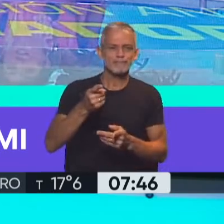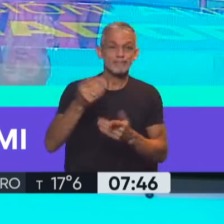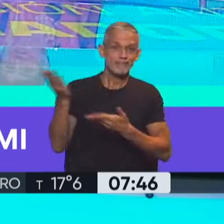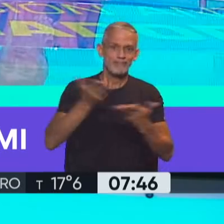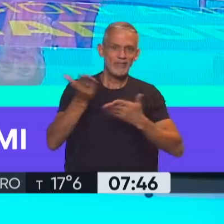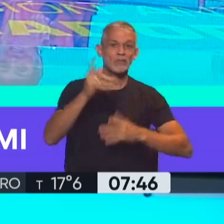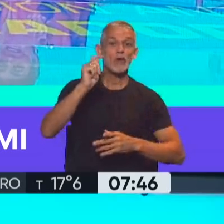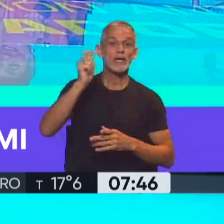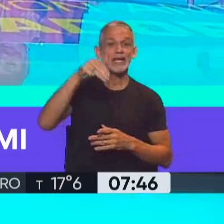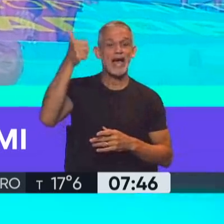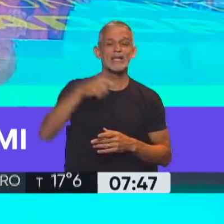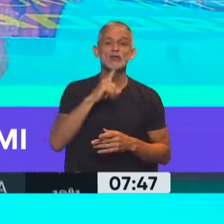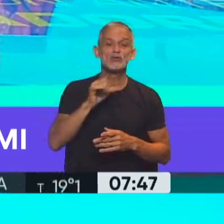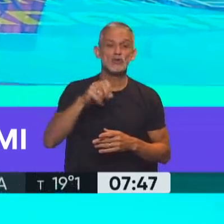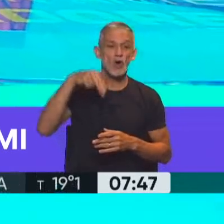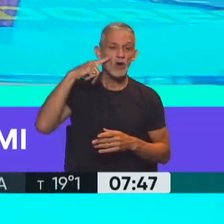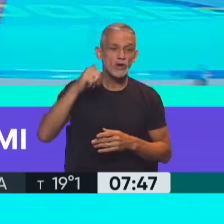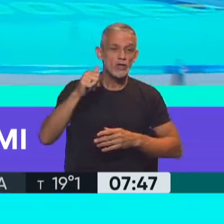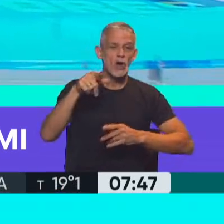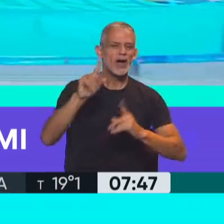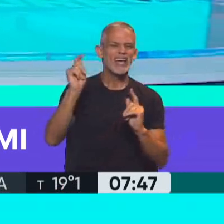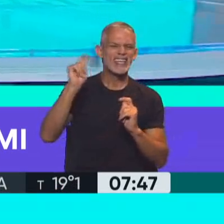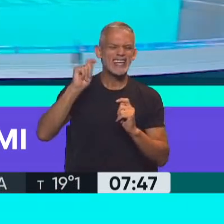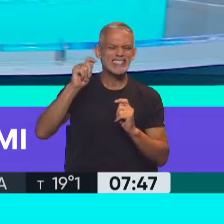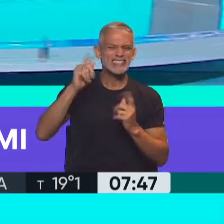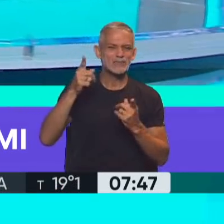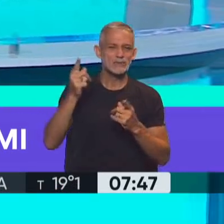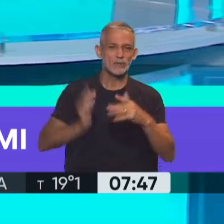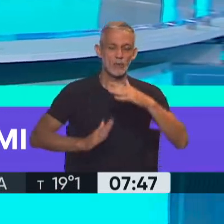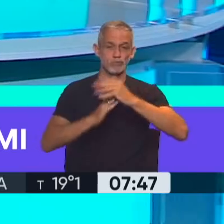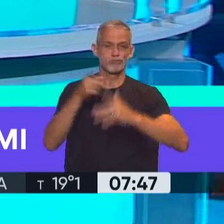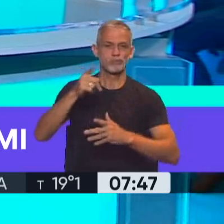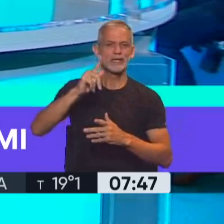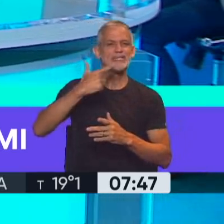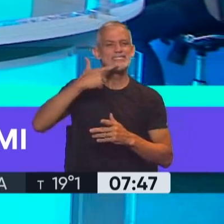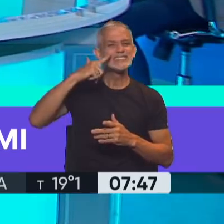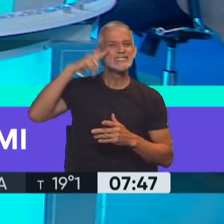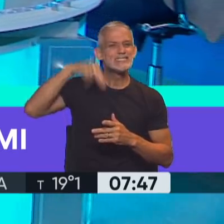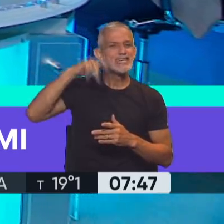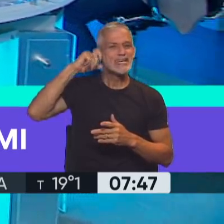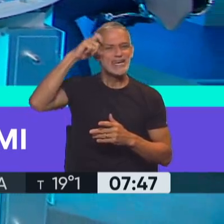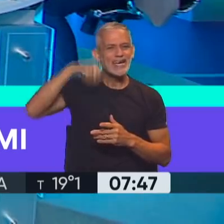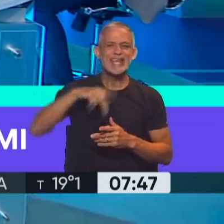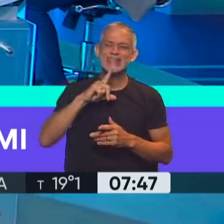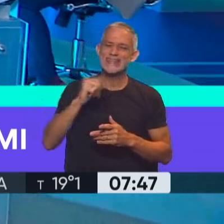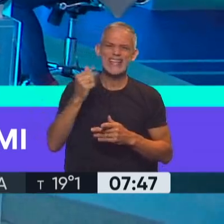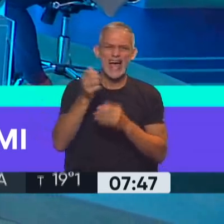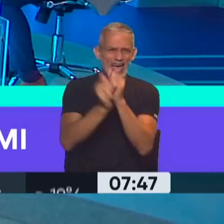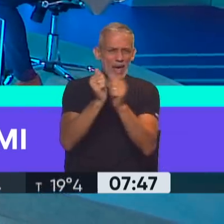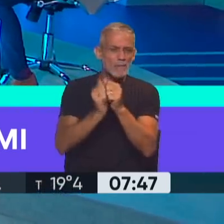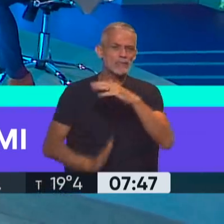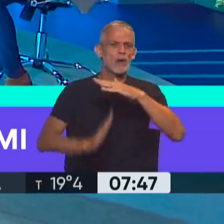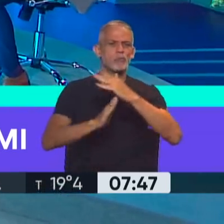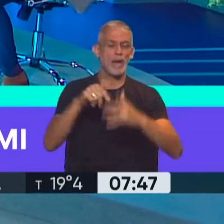con el señor antonio ahora que le agradecemos muchísimo que es el señor de syngenta gracias por haber venido a la televisión pública syngenta es una empresa líder